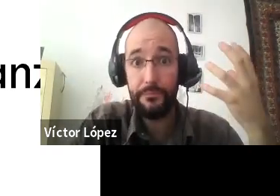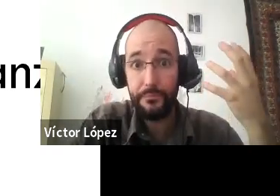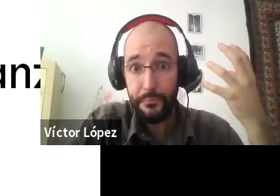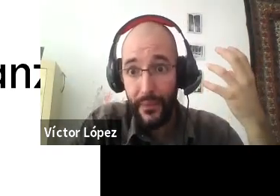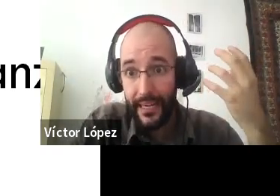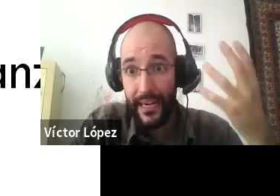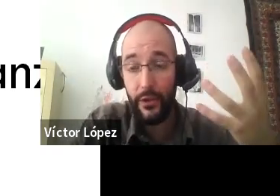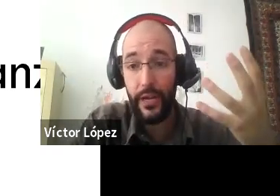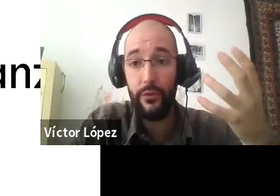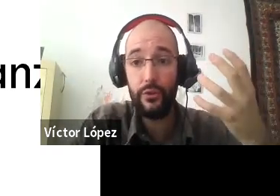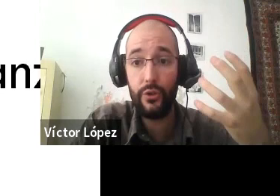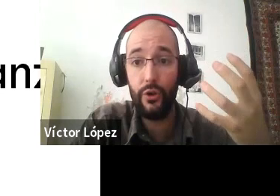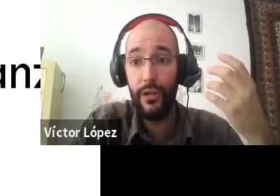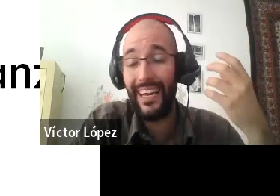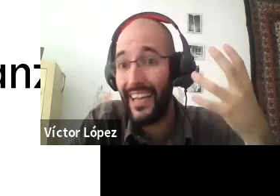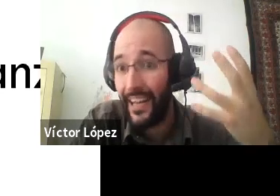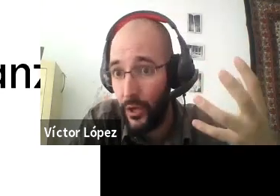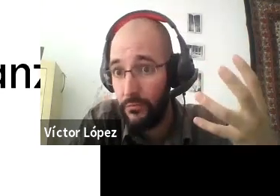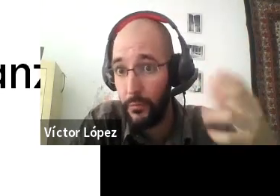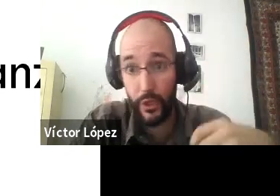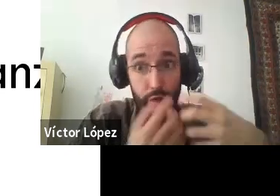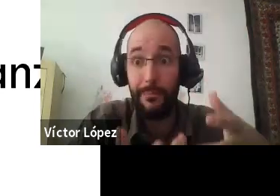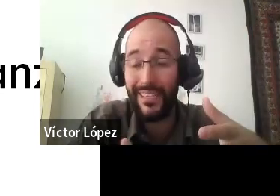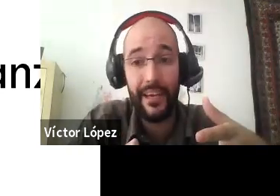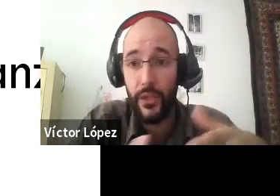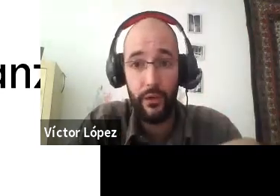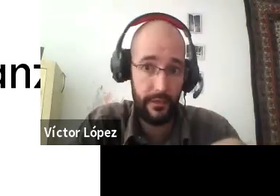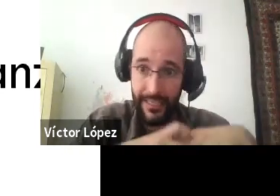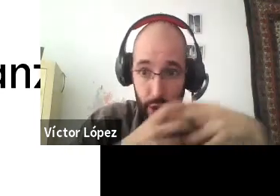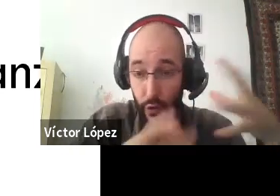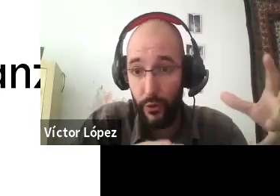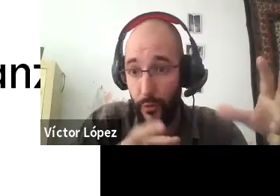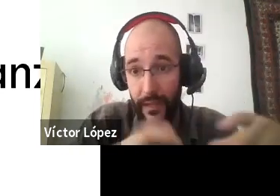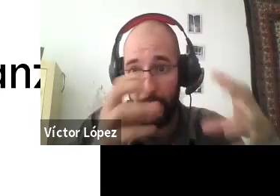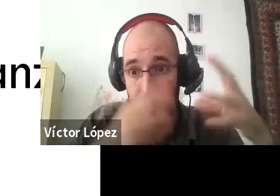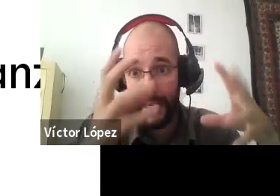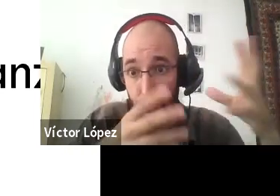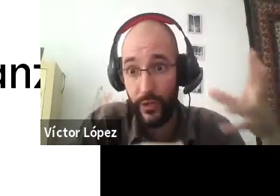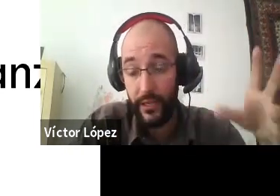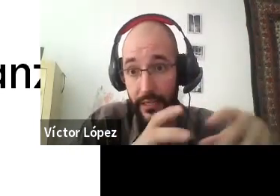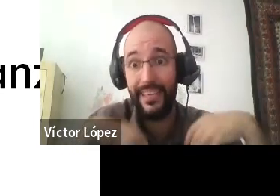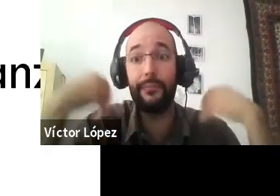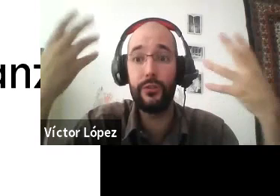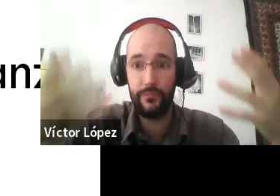proyectos relacionados con la indagación, proyectos de investigación que en toda Europa empiezan a